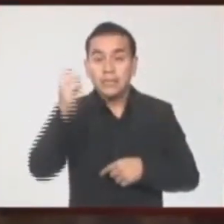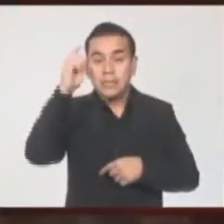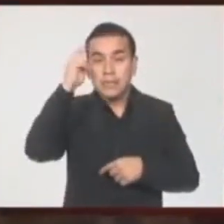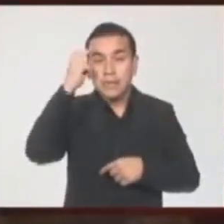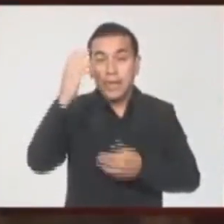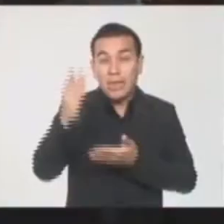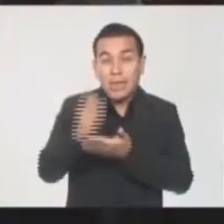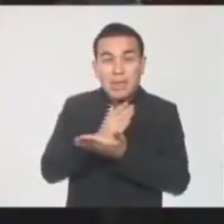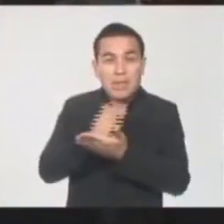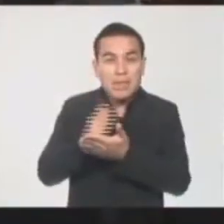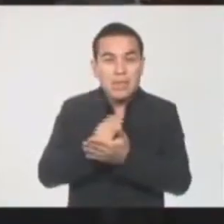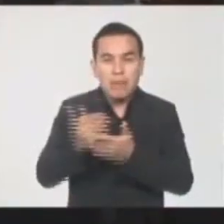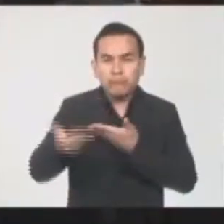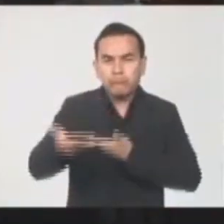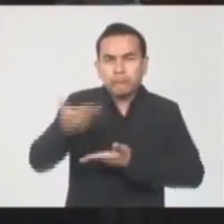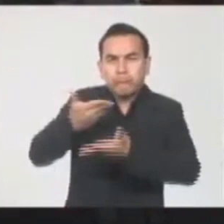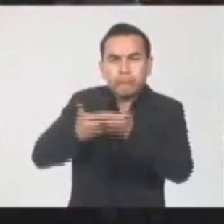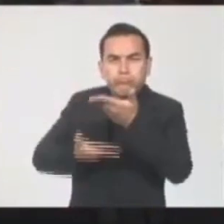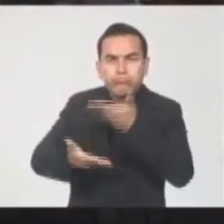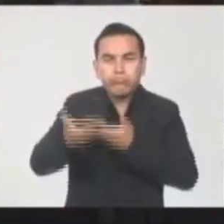negociar con criminales,